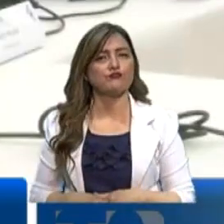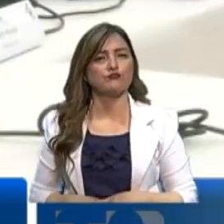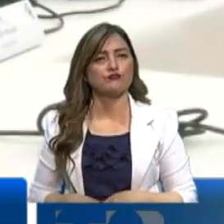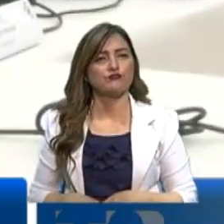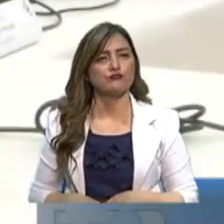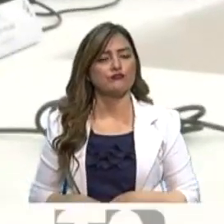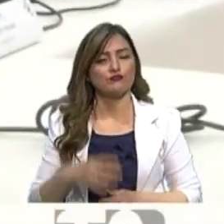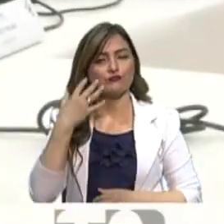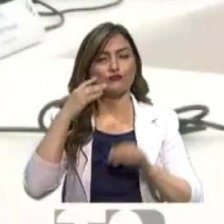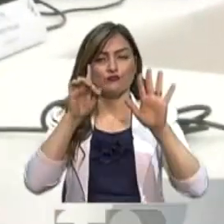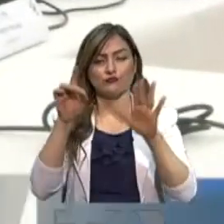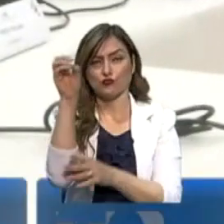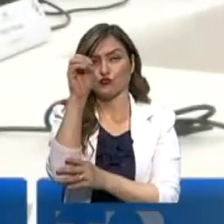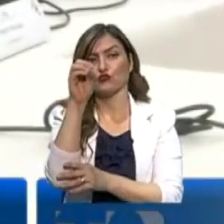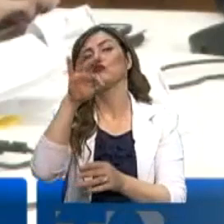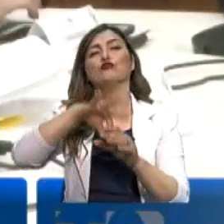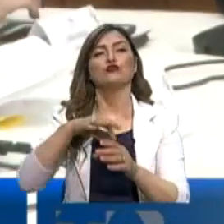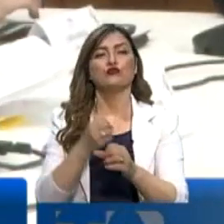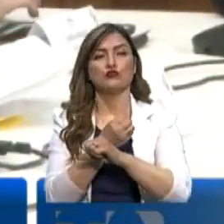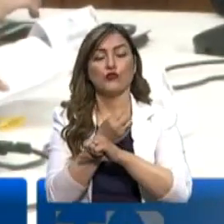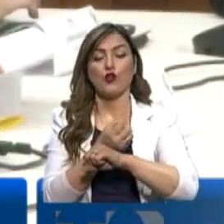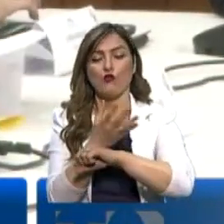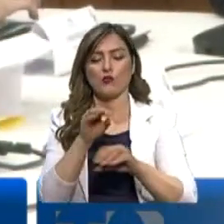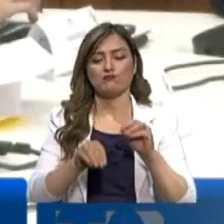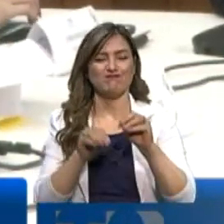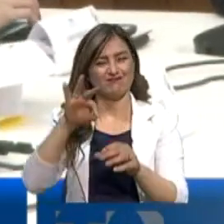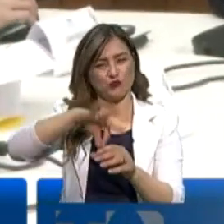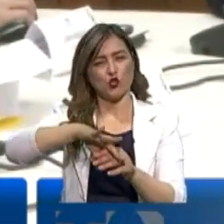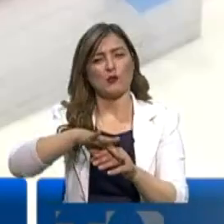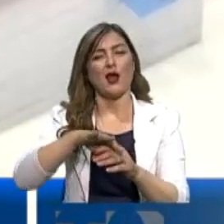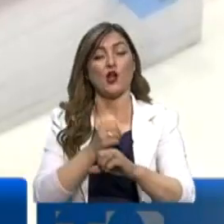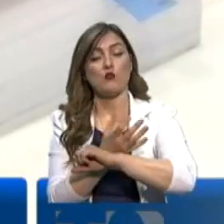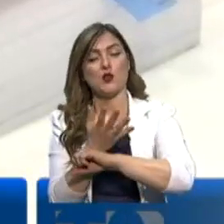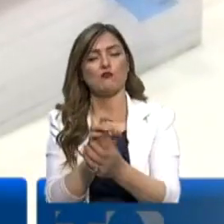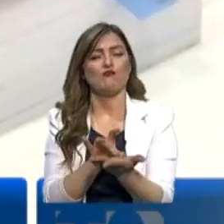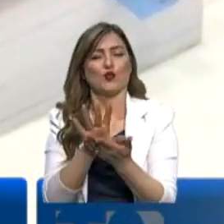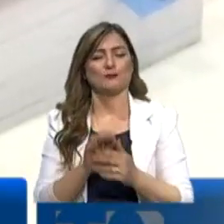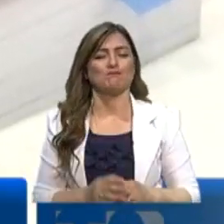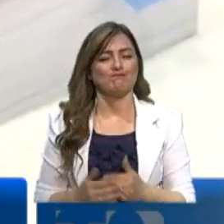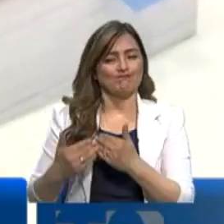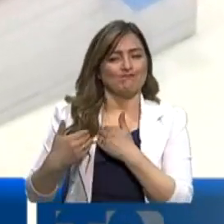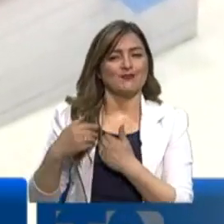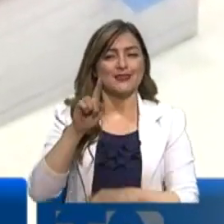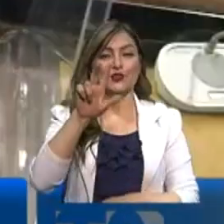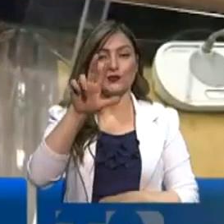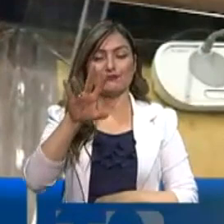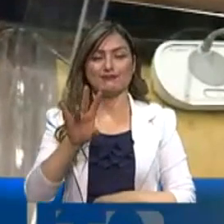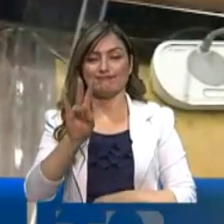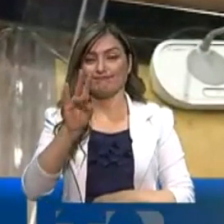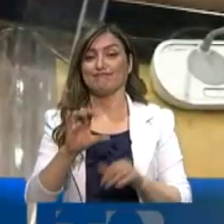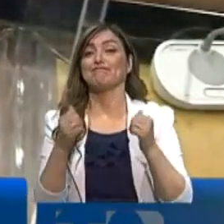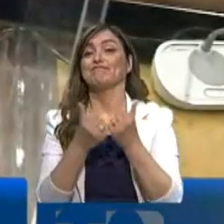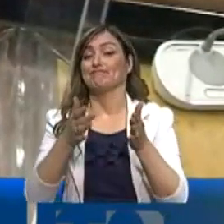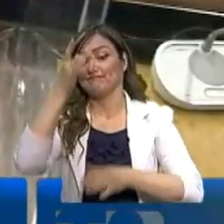destitución. El 6 de octubre votaron el informe que recomienda su destitución. Ahora aseguran que será responsabilidad de los 137